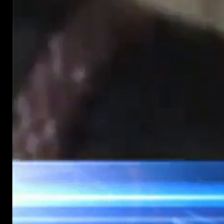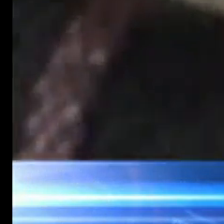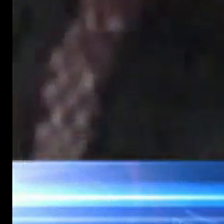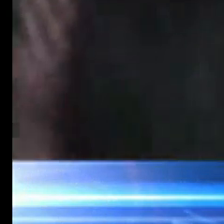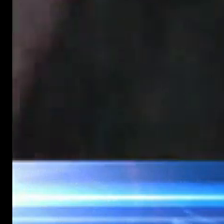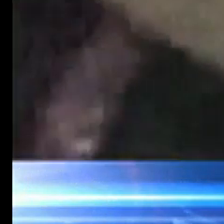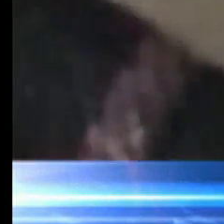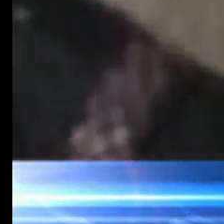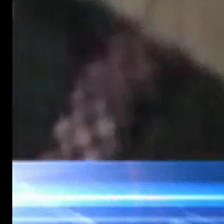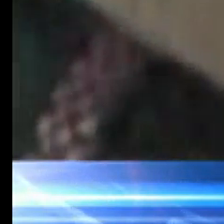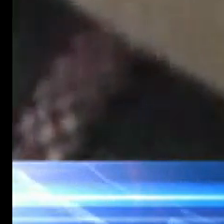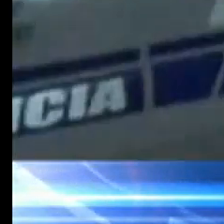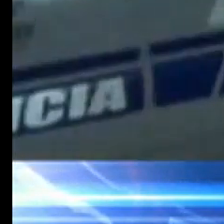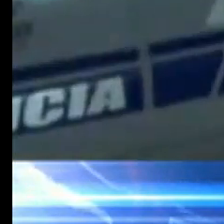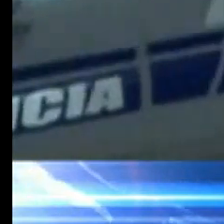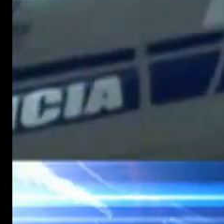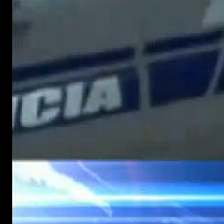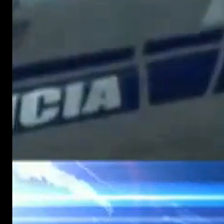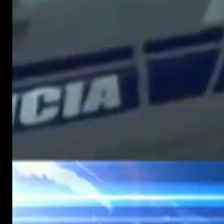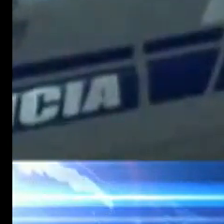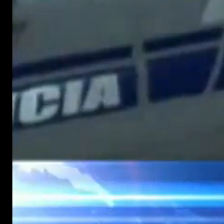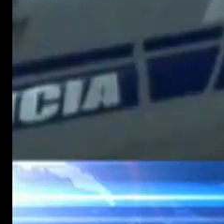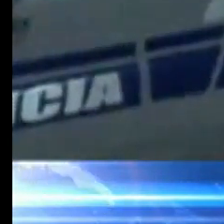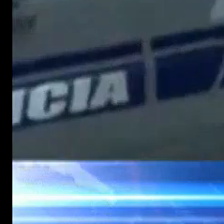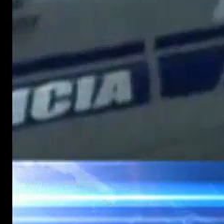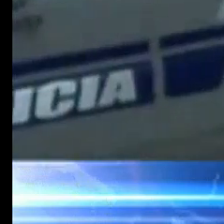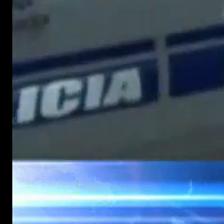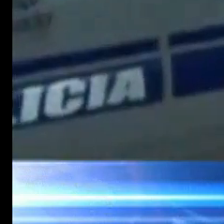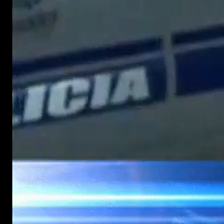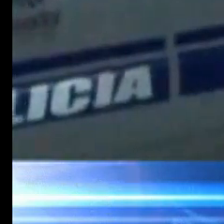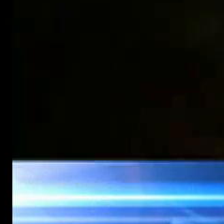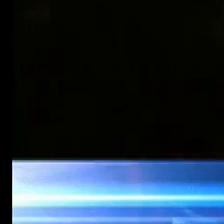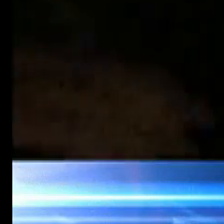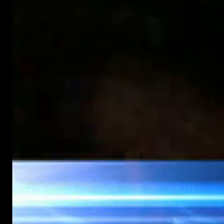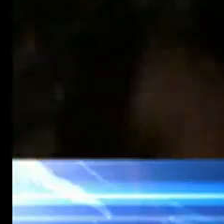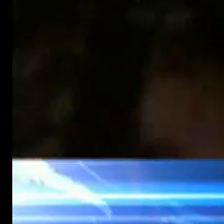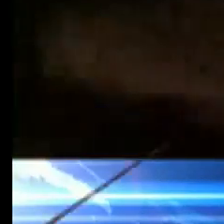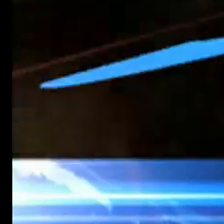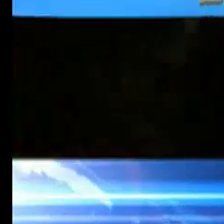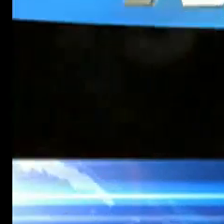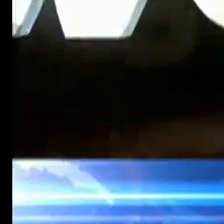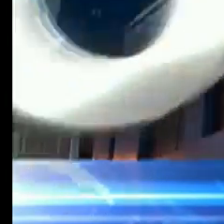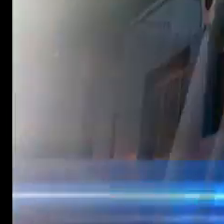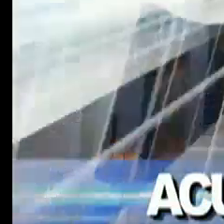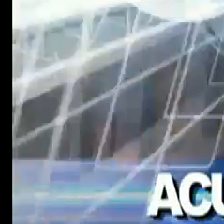una finca ubicada entre Canoa y Ama.